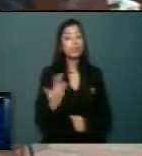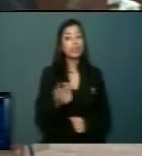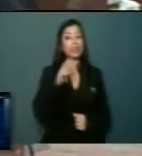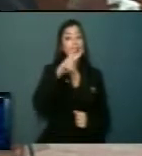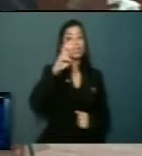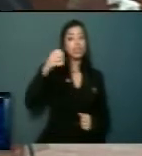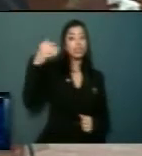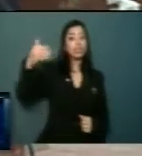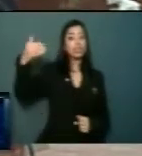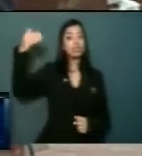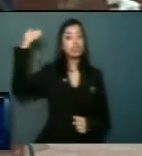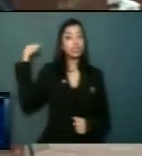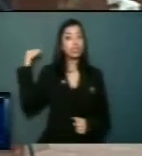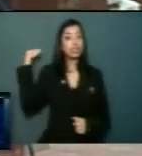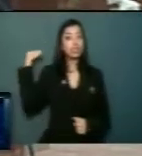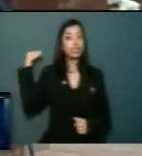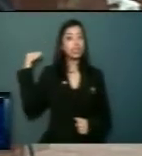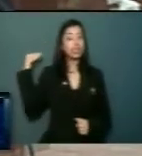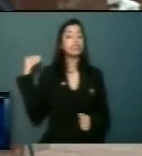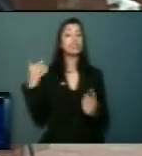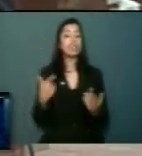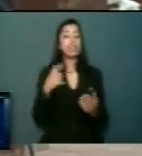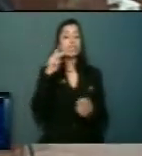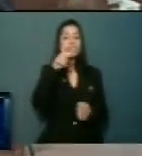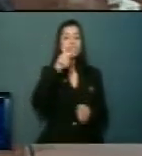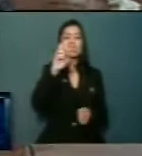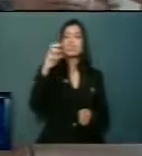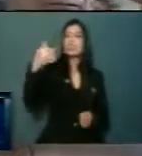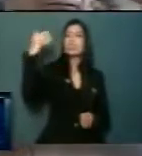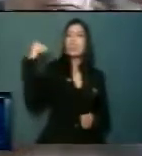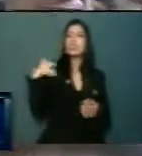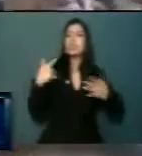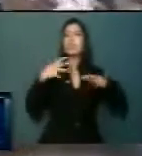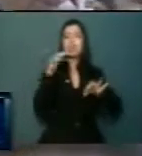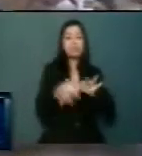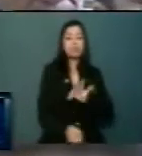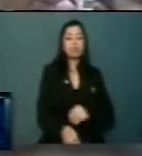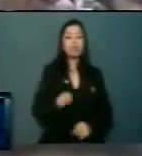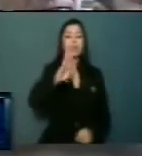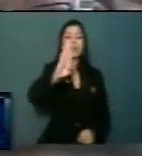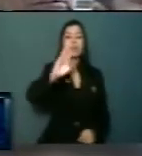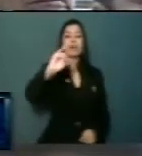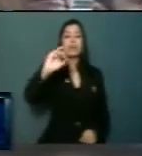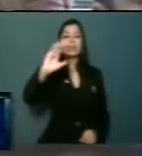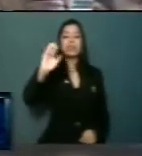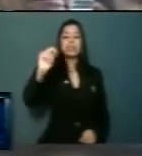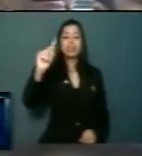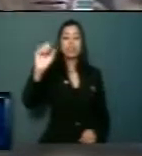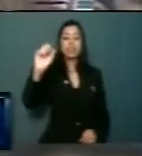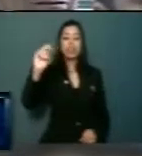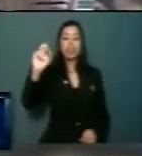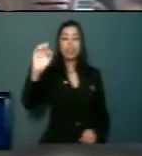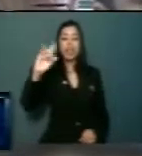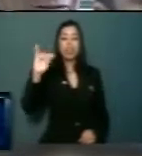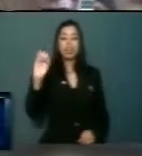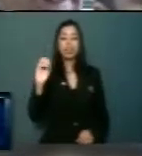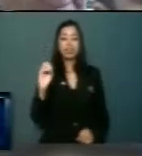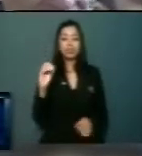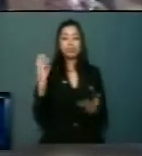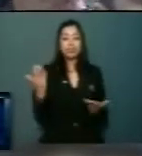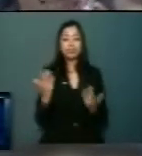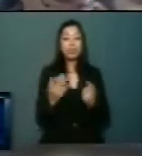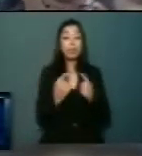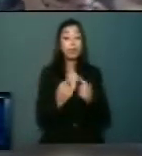Bicentenario se dice fácil. Es una palabra sencilla que se expresa y se pronuncia fácilmente, pero los